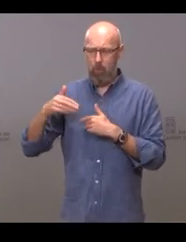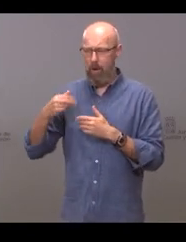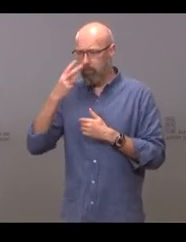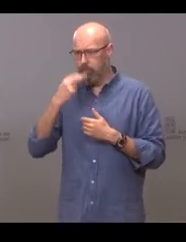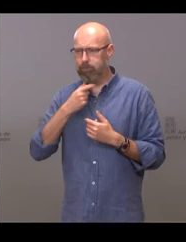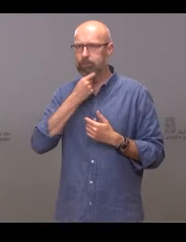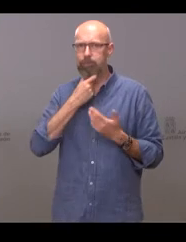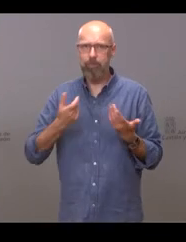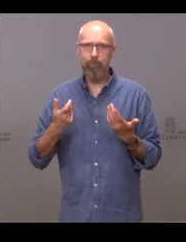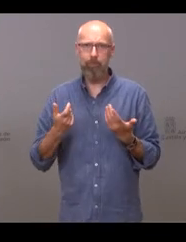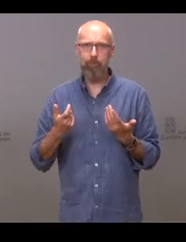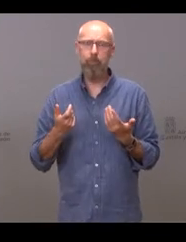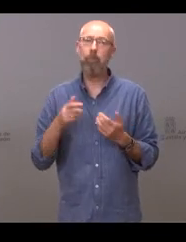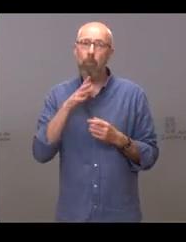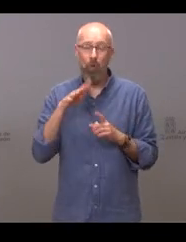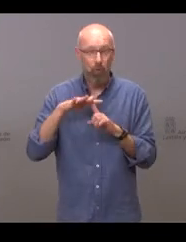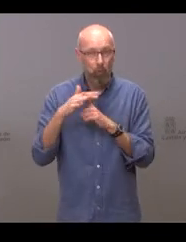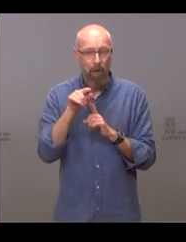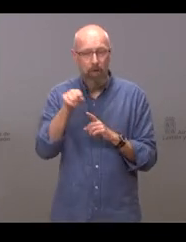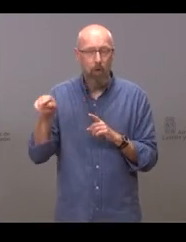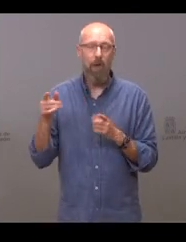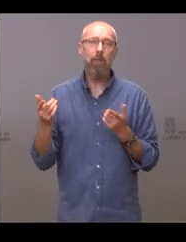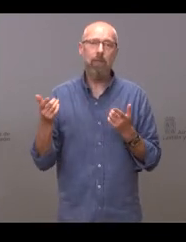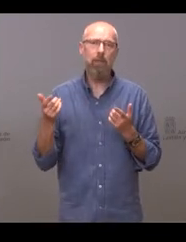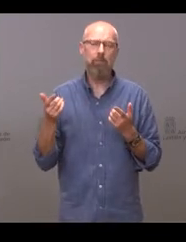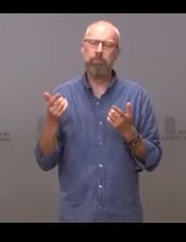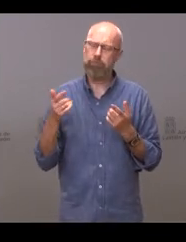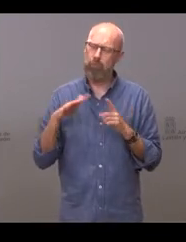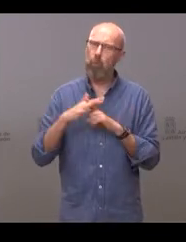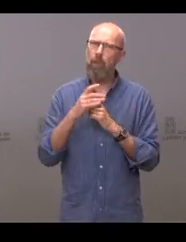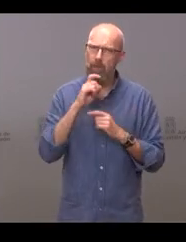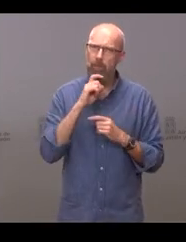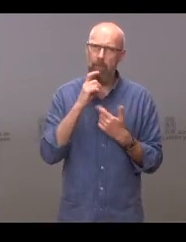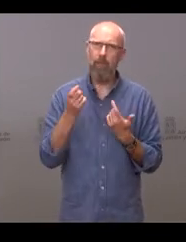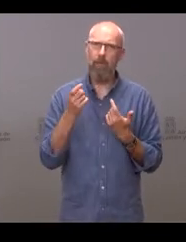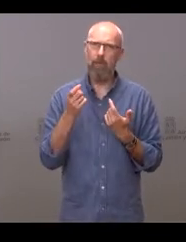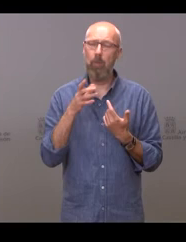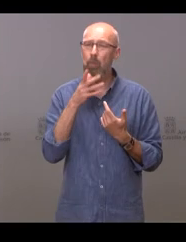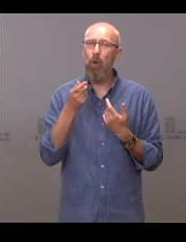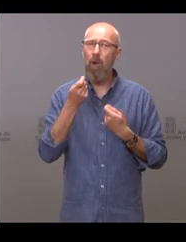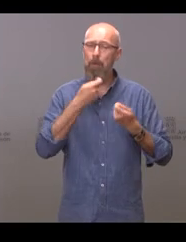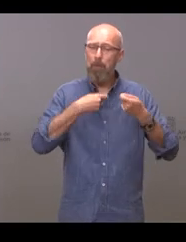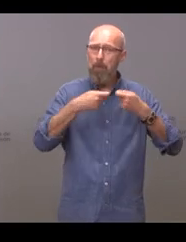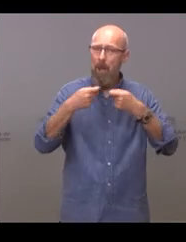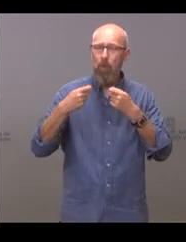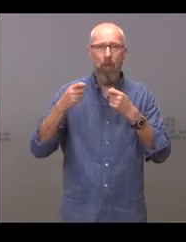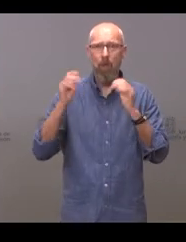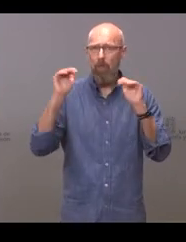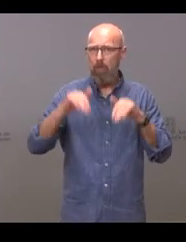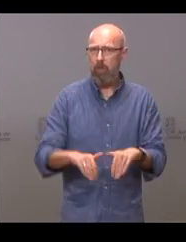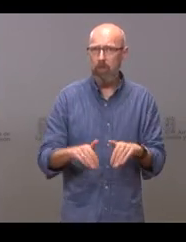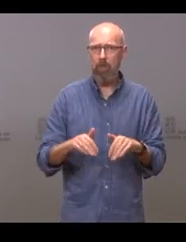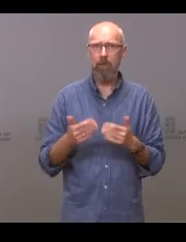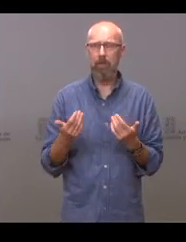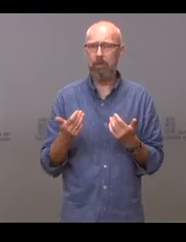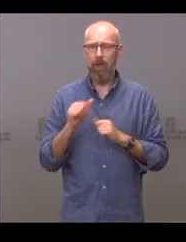vida estamos hablando de situaciones muy complicadas las rentas han caído mucho el desempleo ha aumentado y la gente